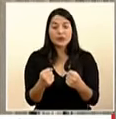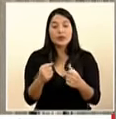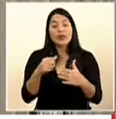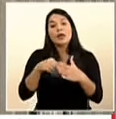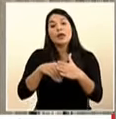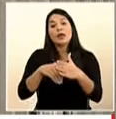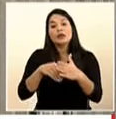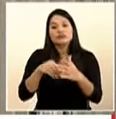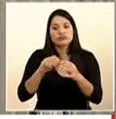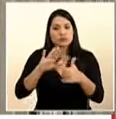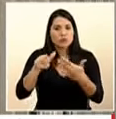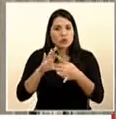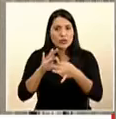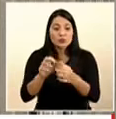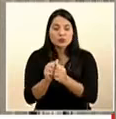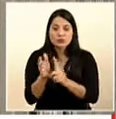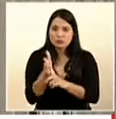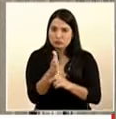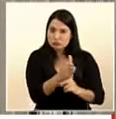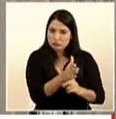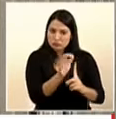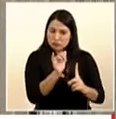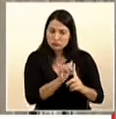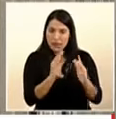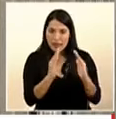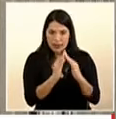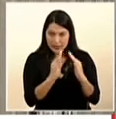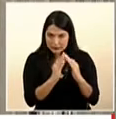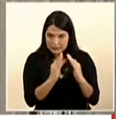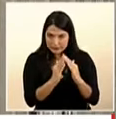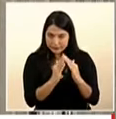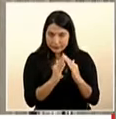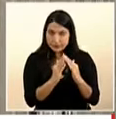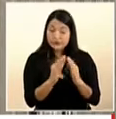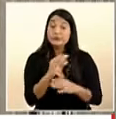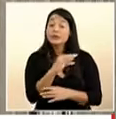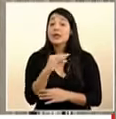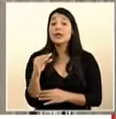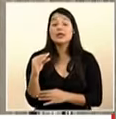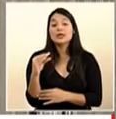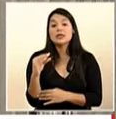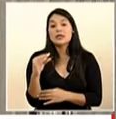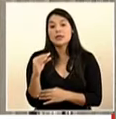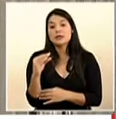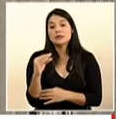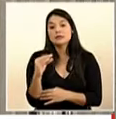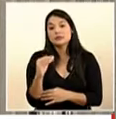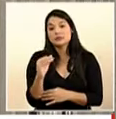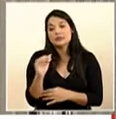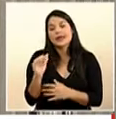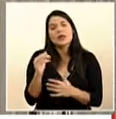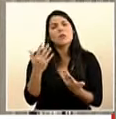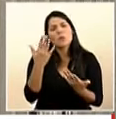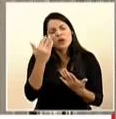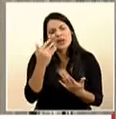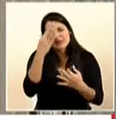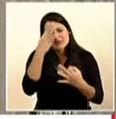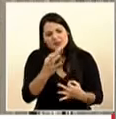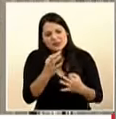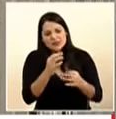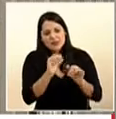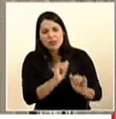órdenes sanitarias y eso va de la mano con de nuevo el conocimiento científico de hasta cuándo